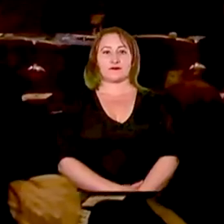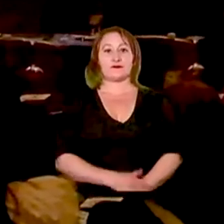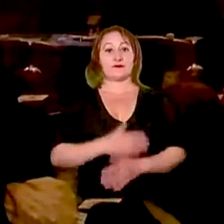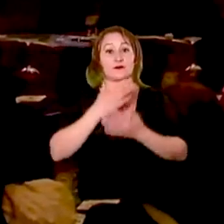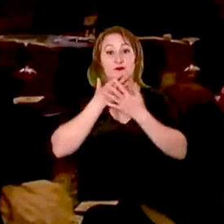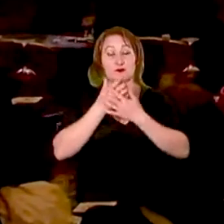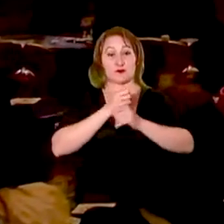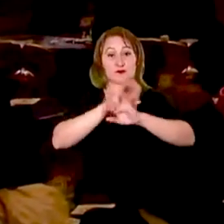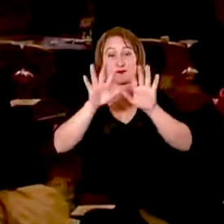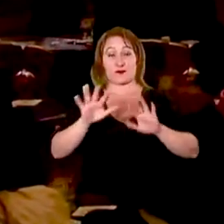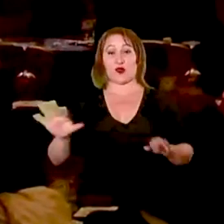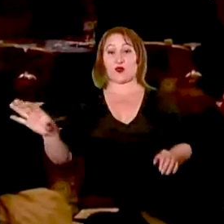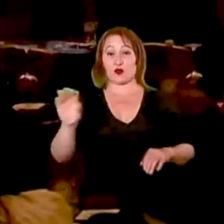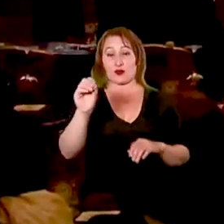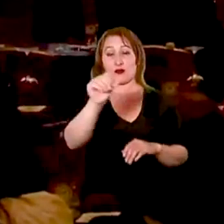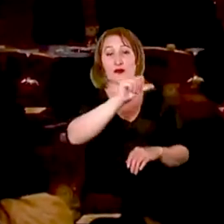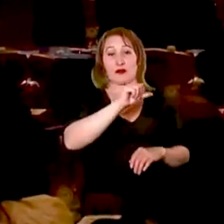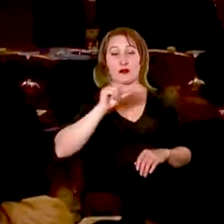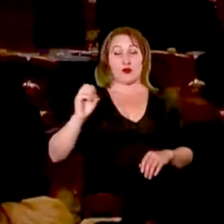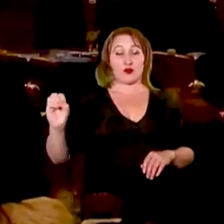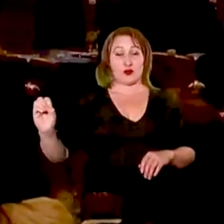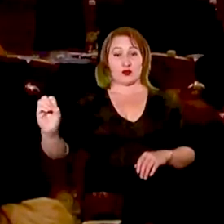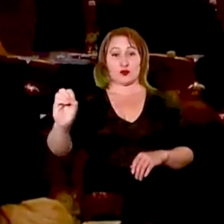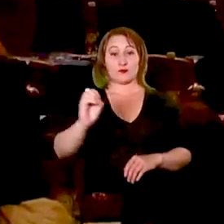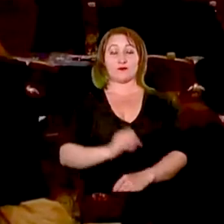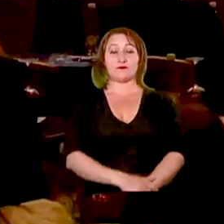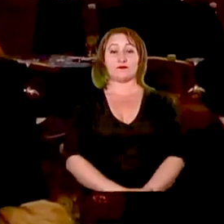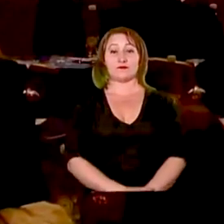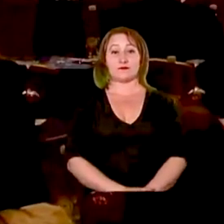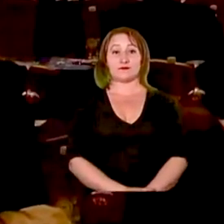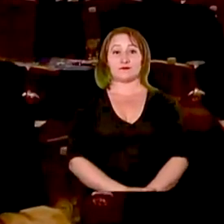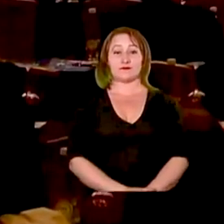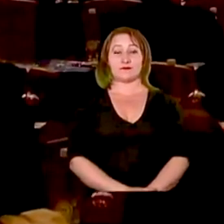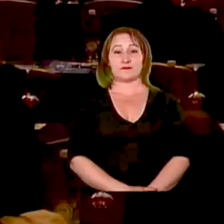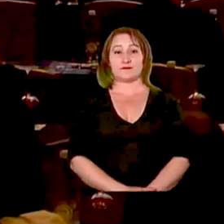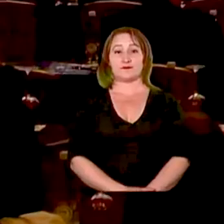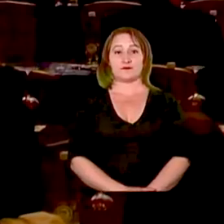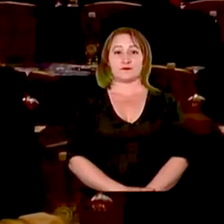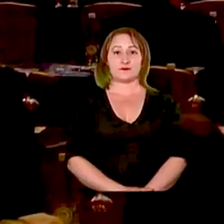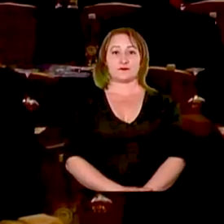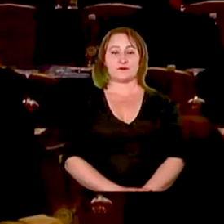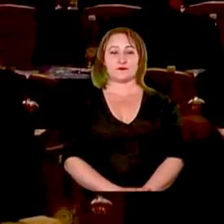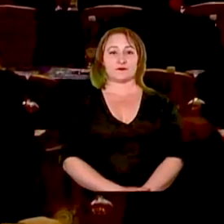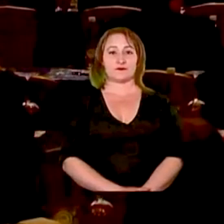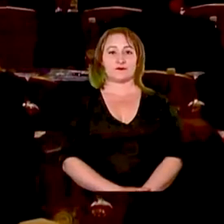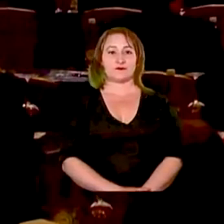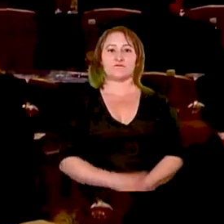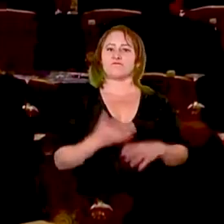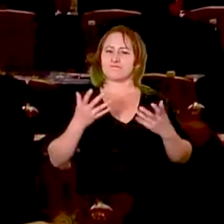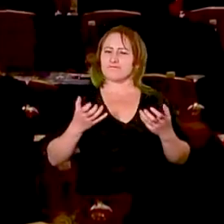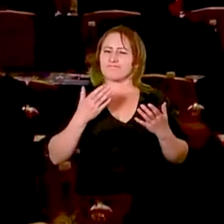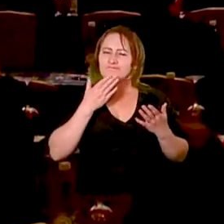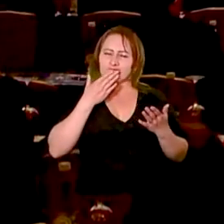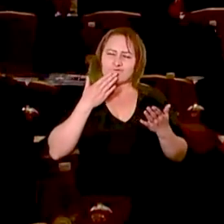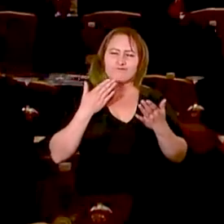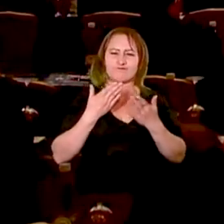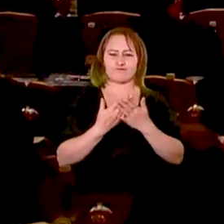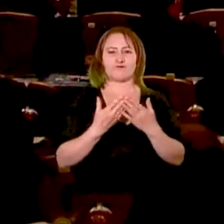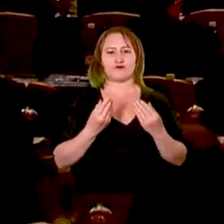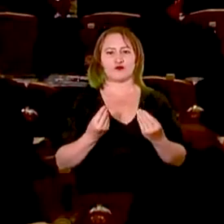Buenos días a todas y a todos. Quiero darles un